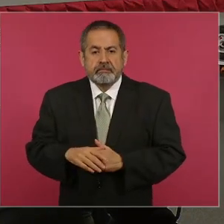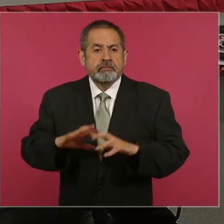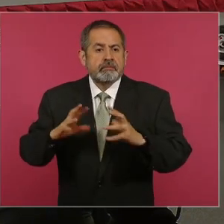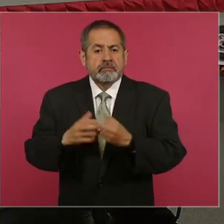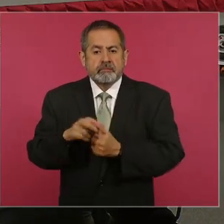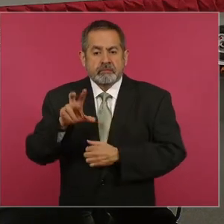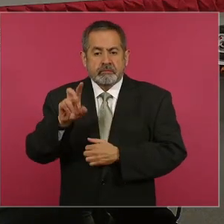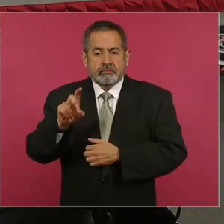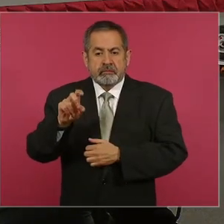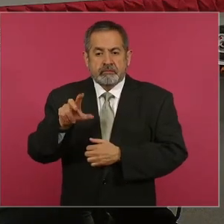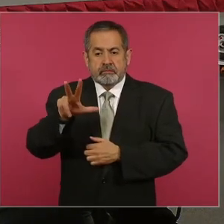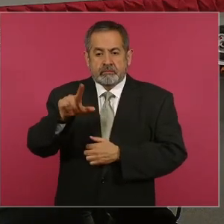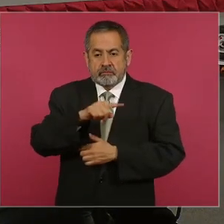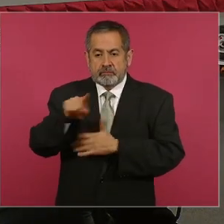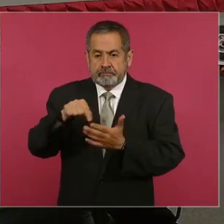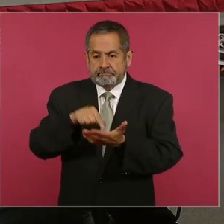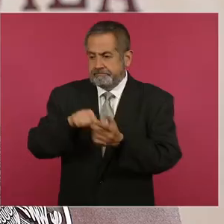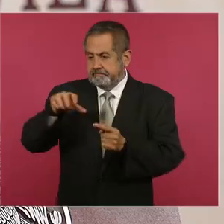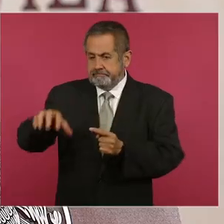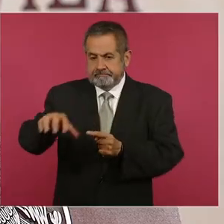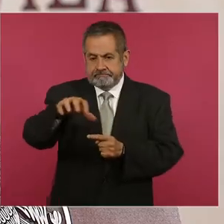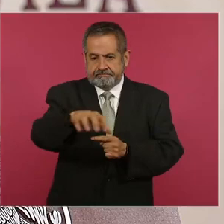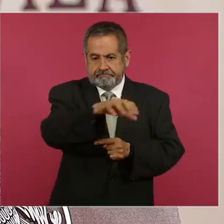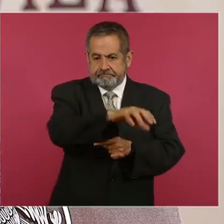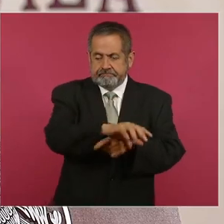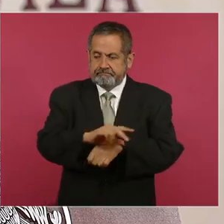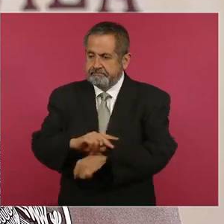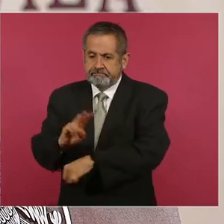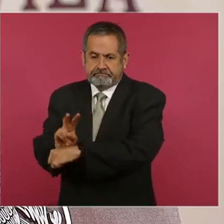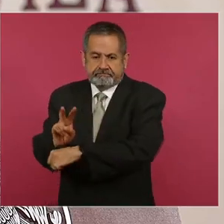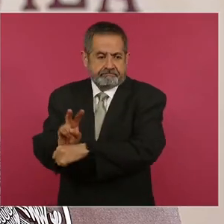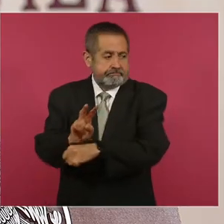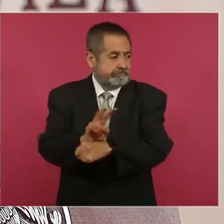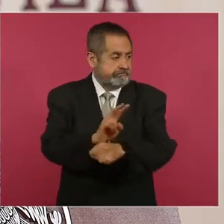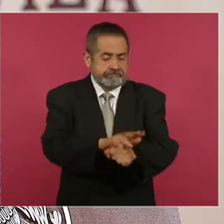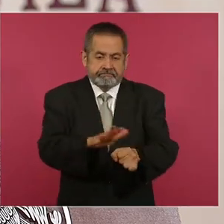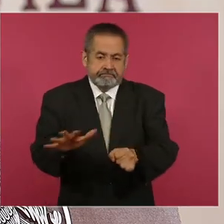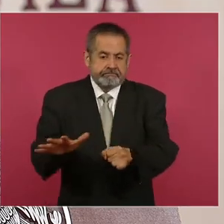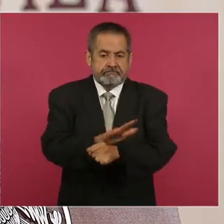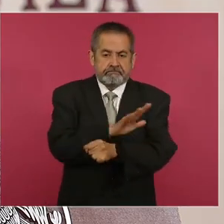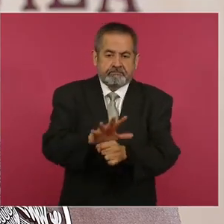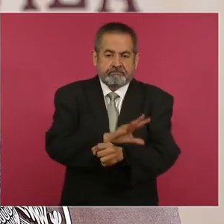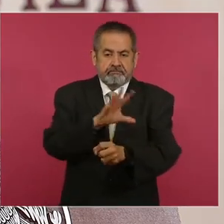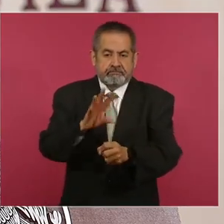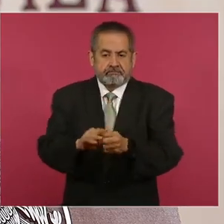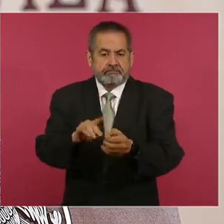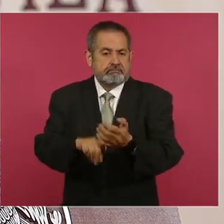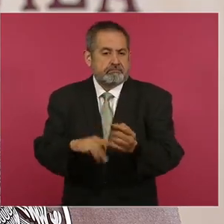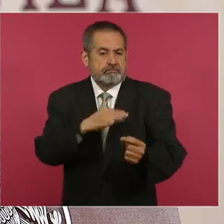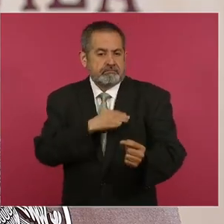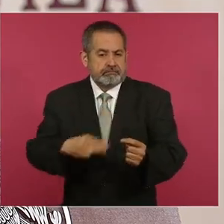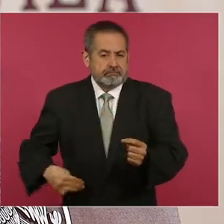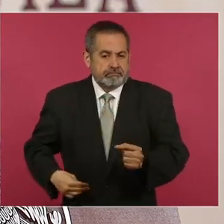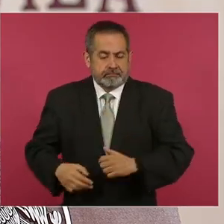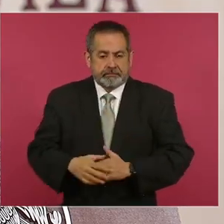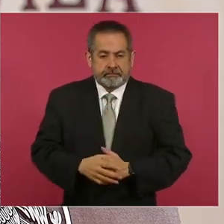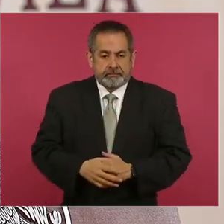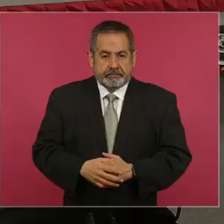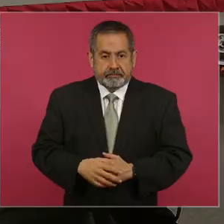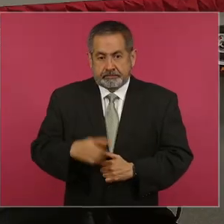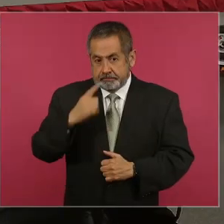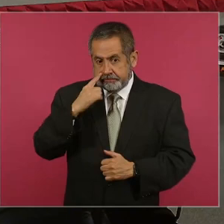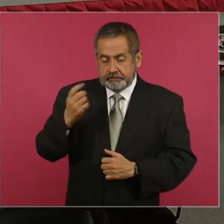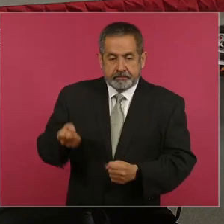38 sectores para cubrir desde todo el municipio. Aquí vemos en